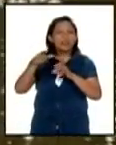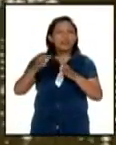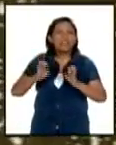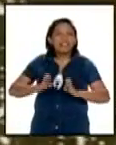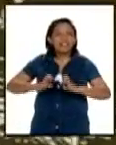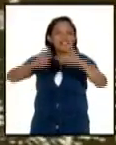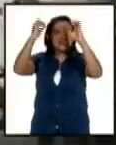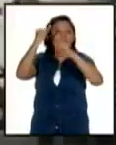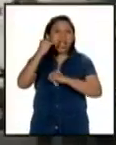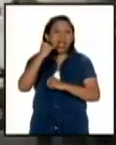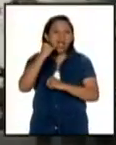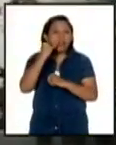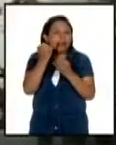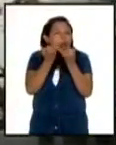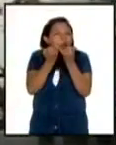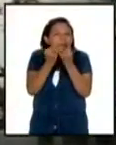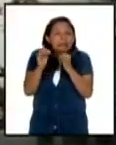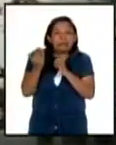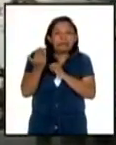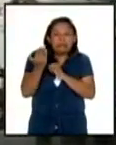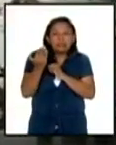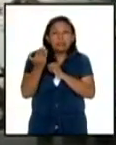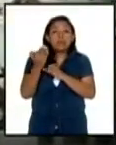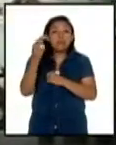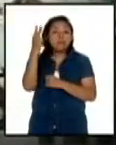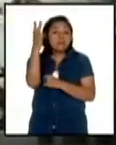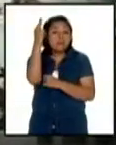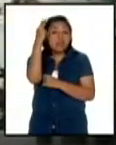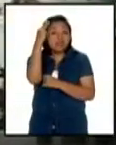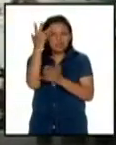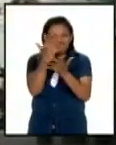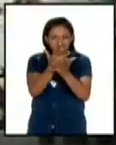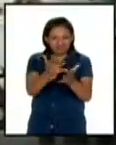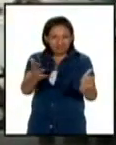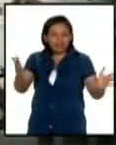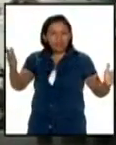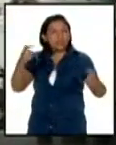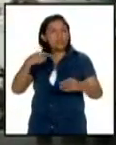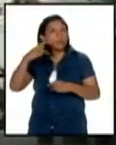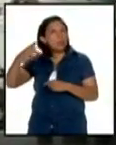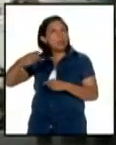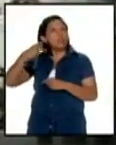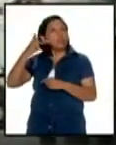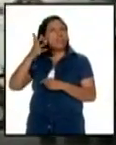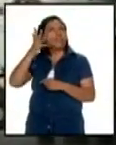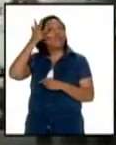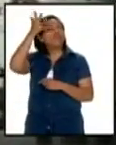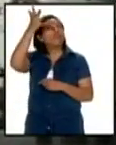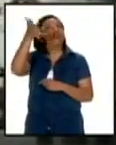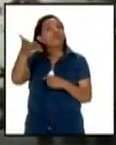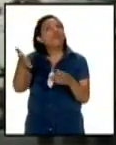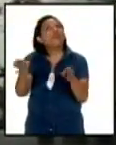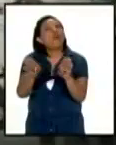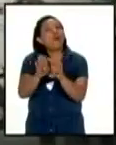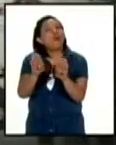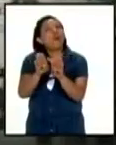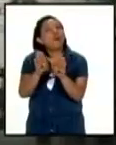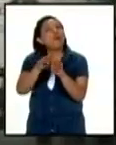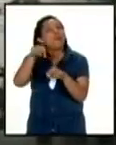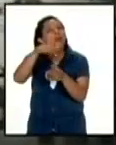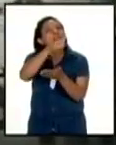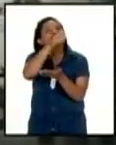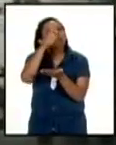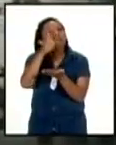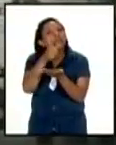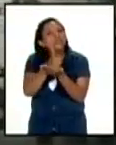inaugurada, de nuestro Palacio de Bellas Artes, y me pregunté, ¿cómo será el futuro que le aguarda a esta gran ciudad? O